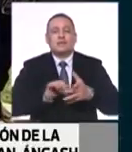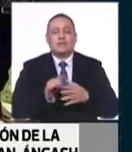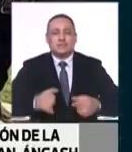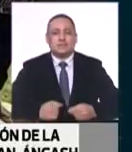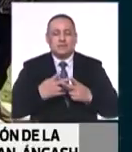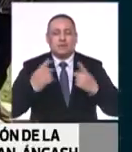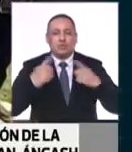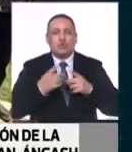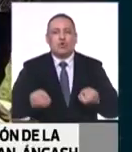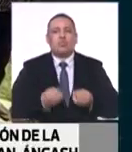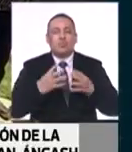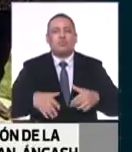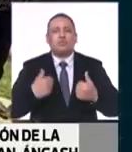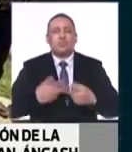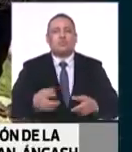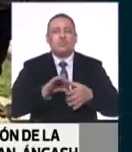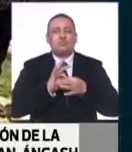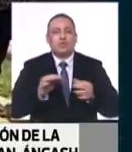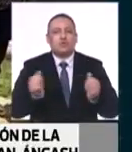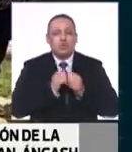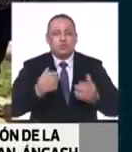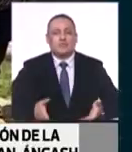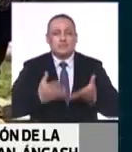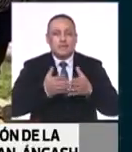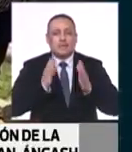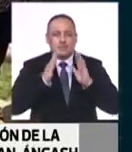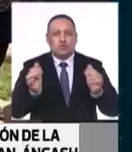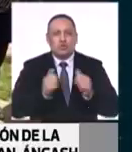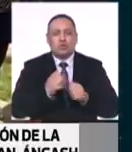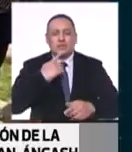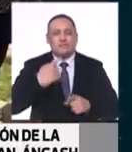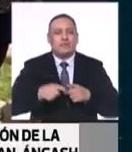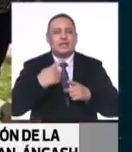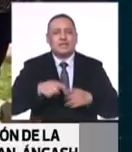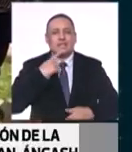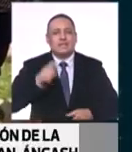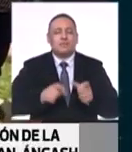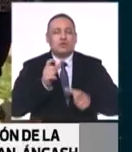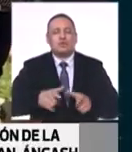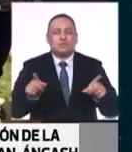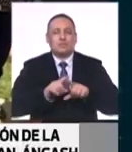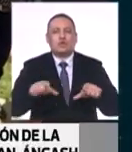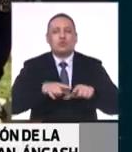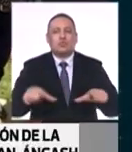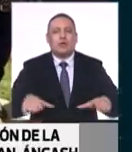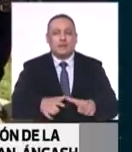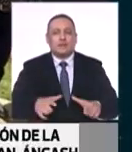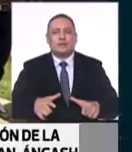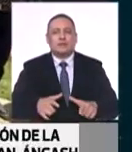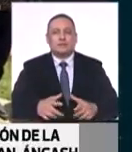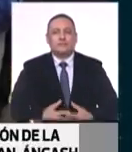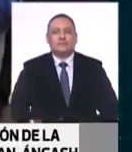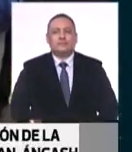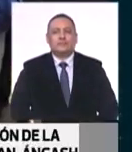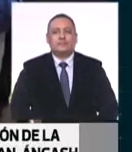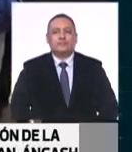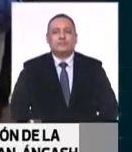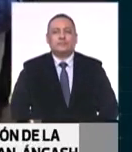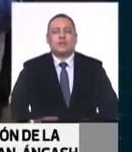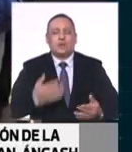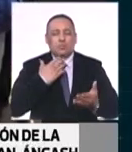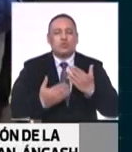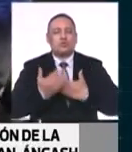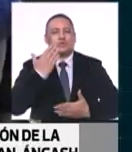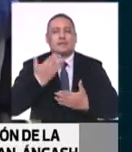en qué medida podemos unir esfuerzos y darle pues, la atención a esas necesidades de la población de esta parte de nuestra querida región Ancash. Muy